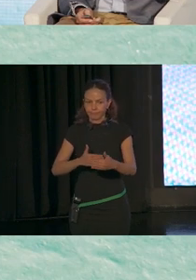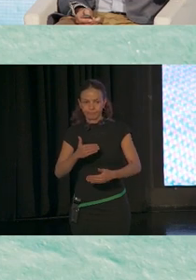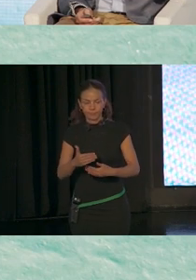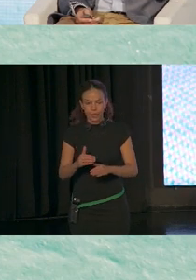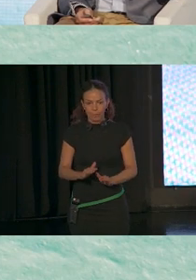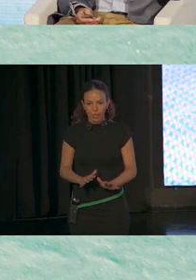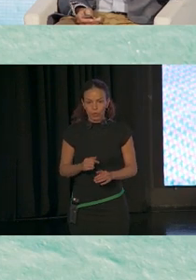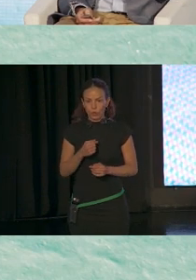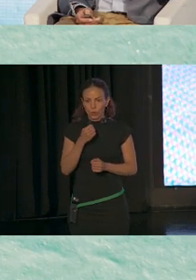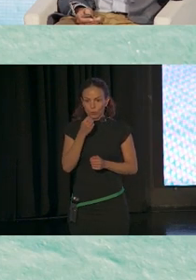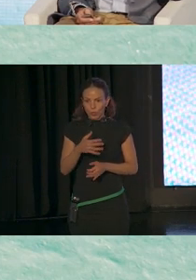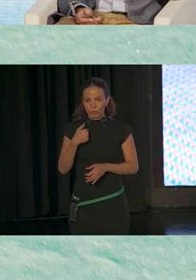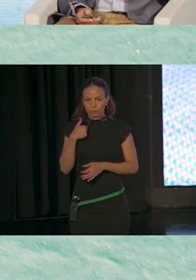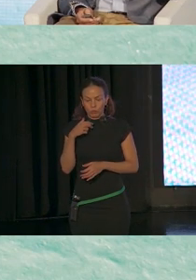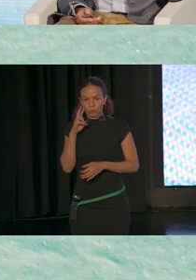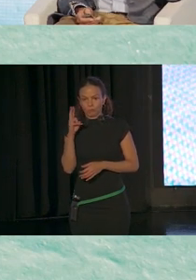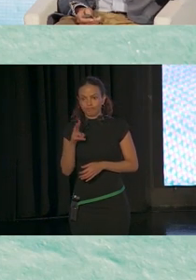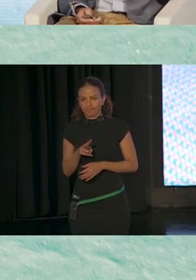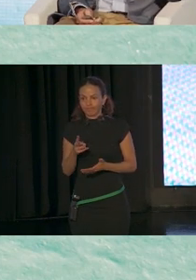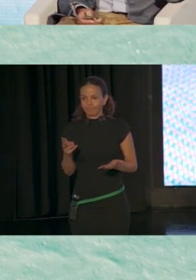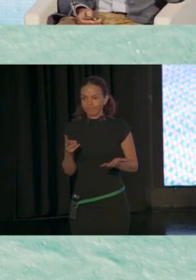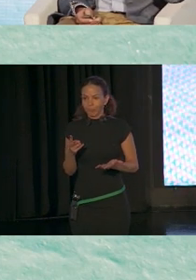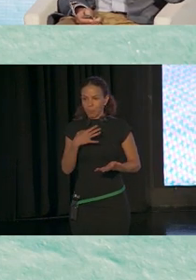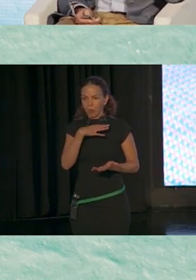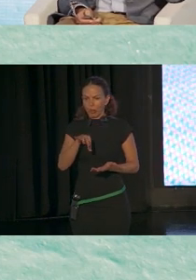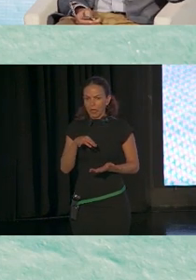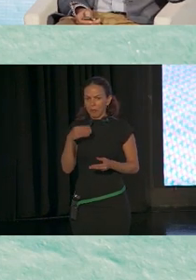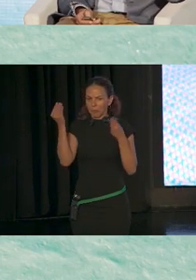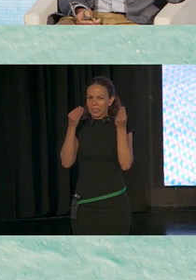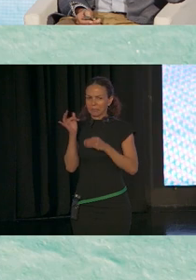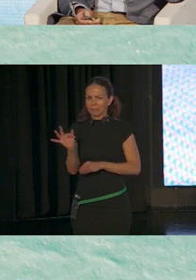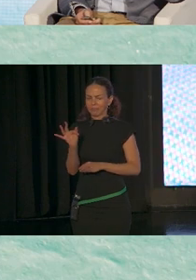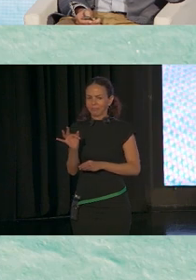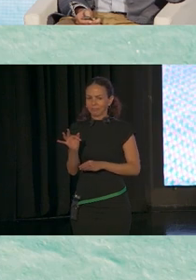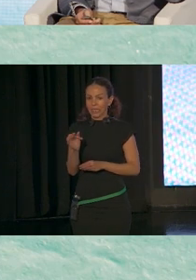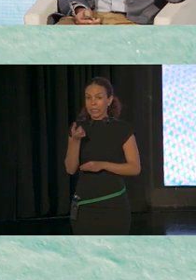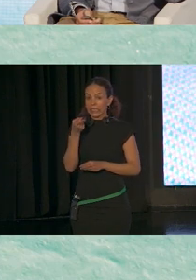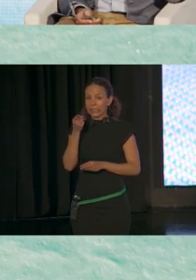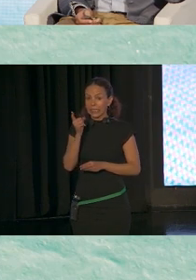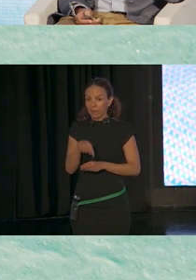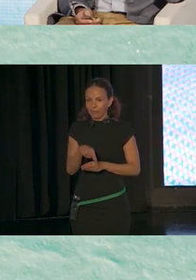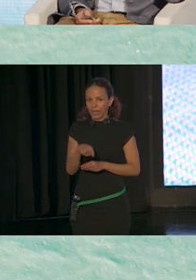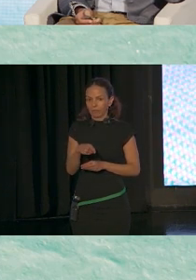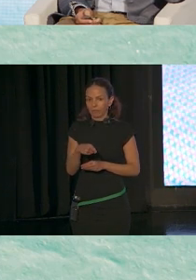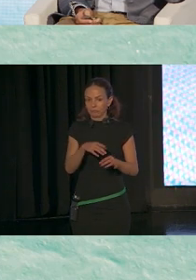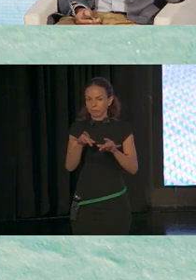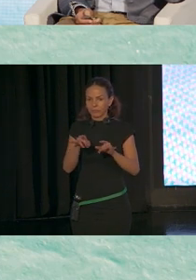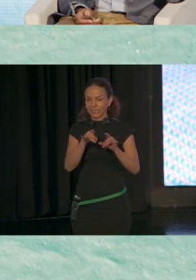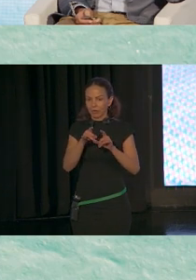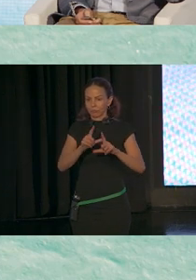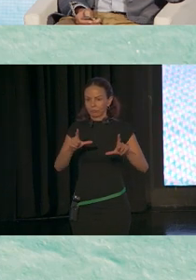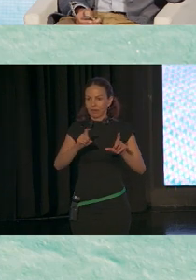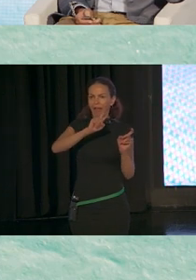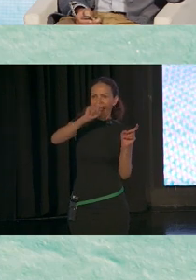bueno, yo por lo que veo, podríamos ser optimistas. La dispersión geográfica sigue siendo un reto en Castilla-La